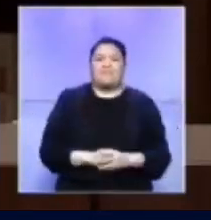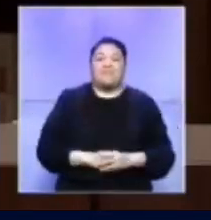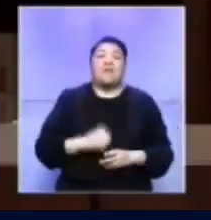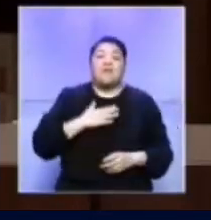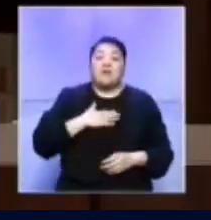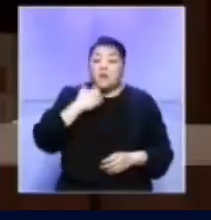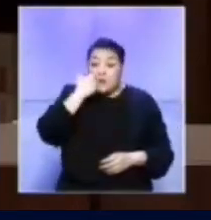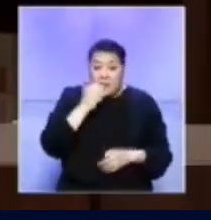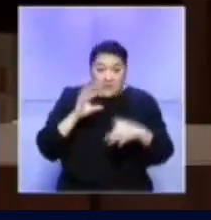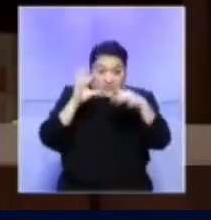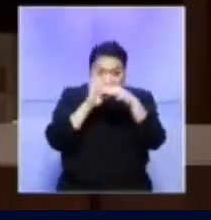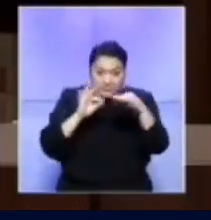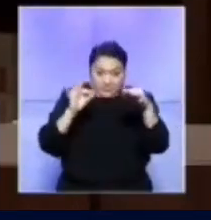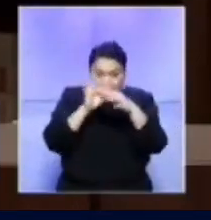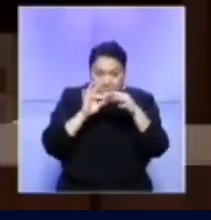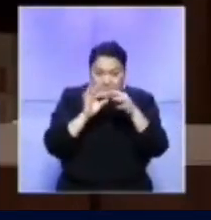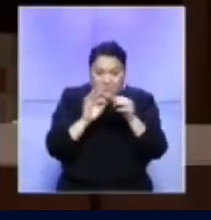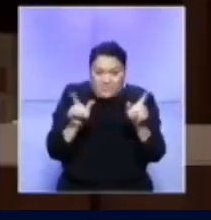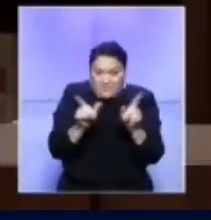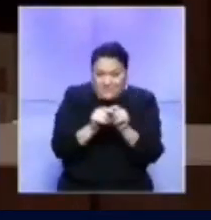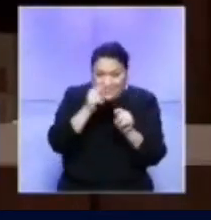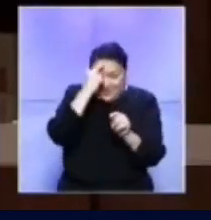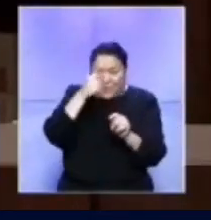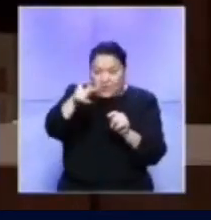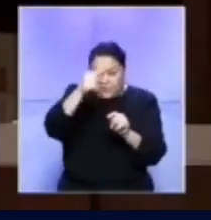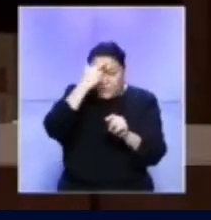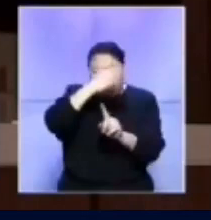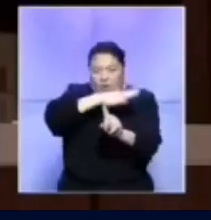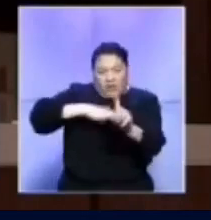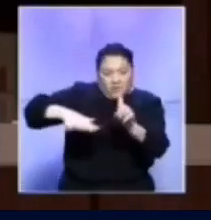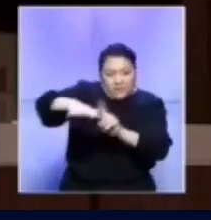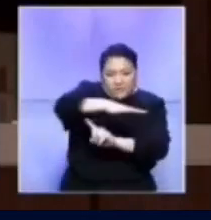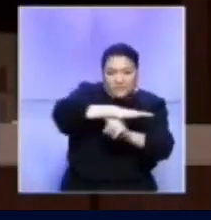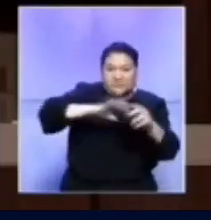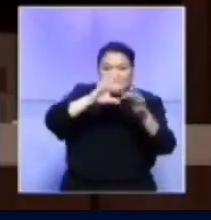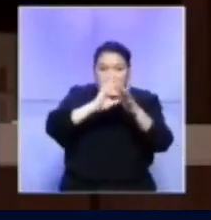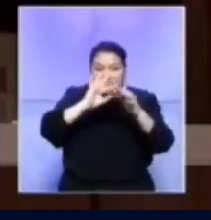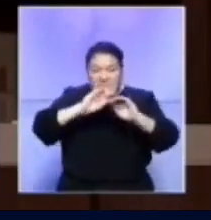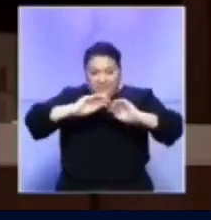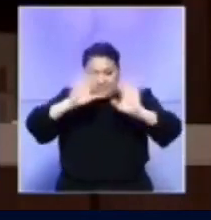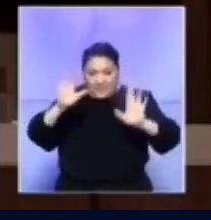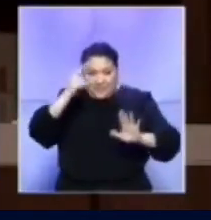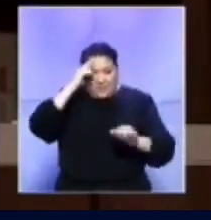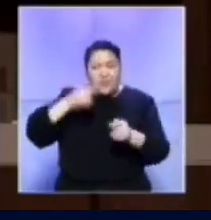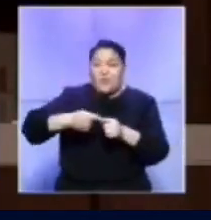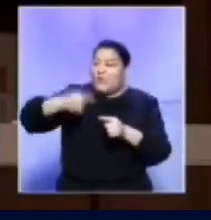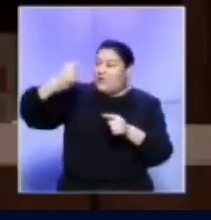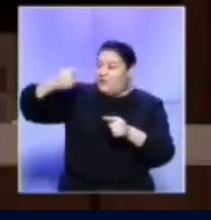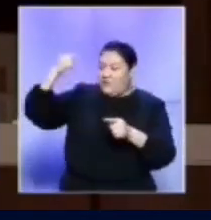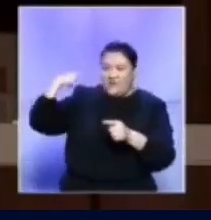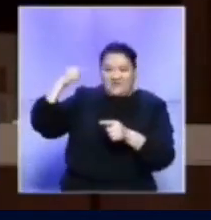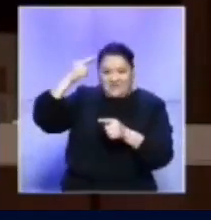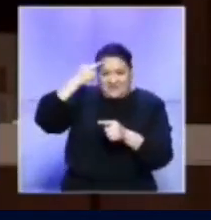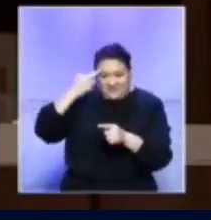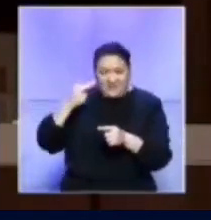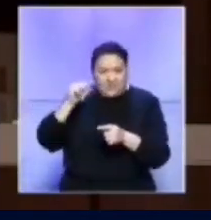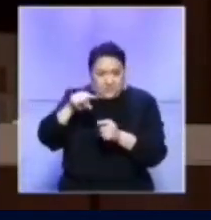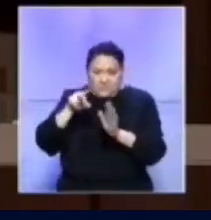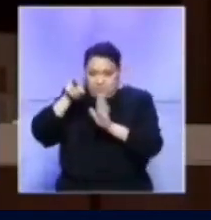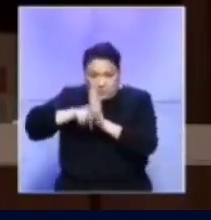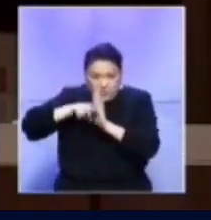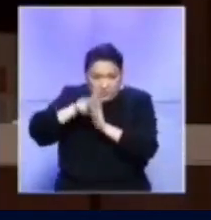mencionar de manera breve para tener un contexto muy claro de lo que fueron las expresiones las